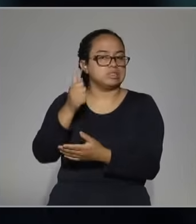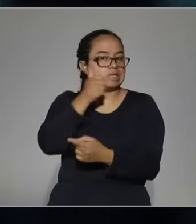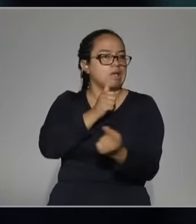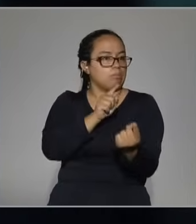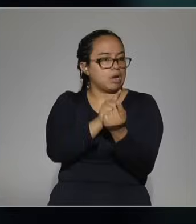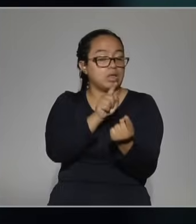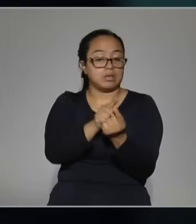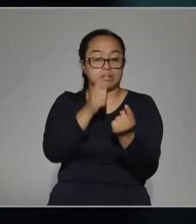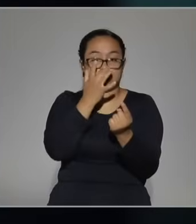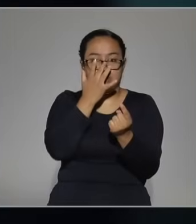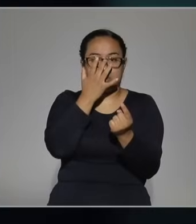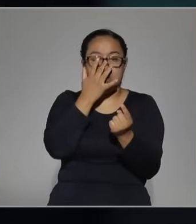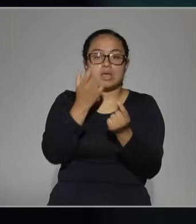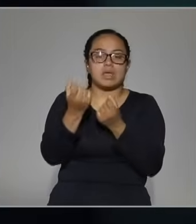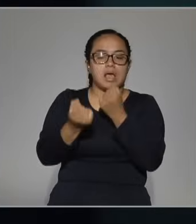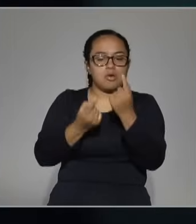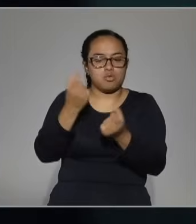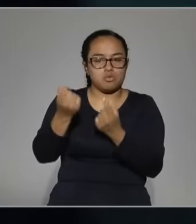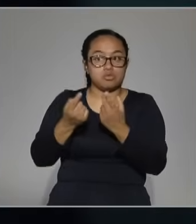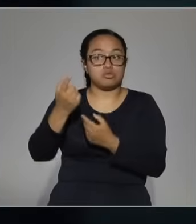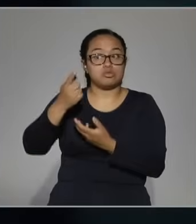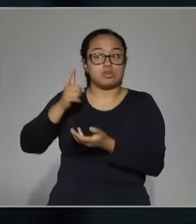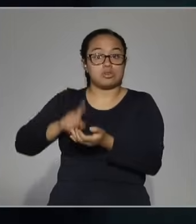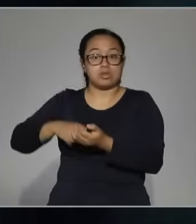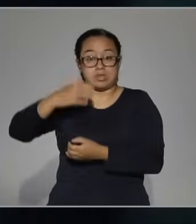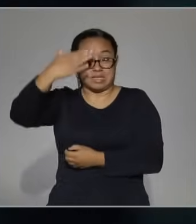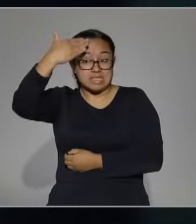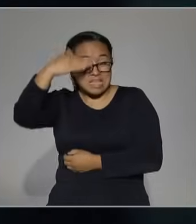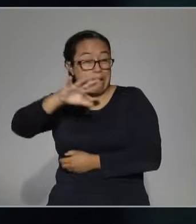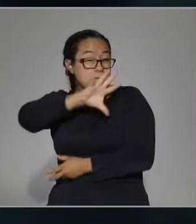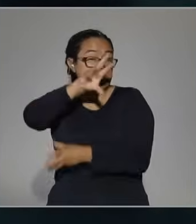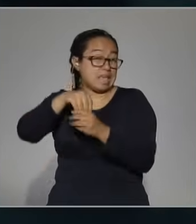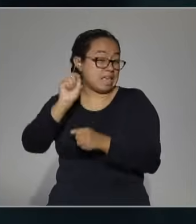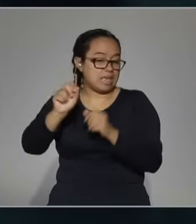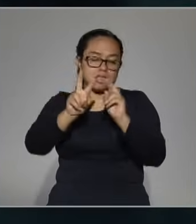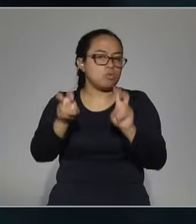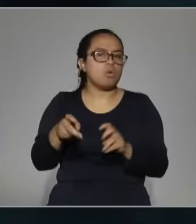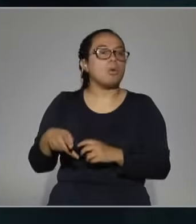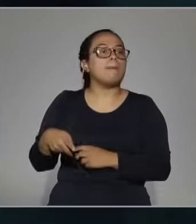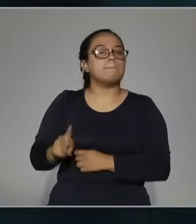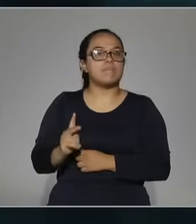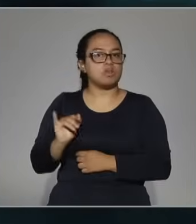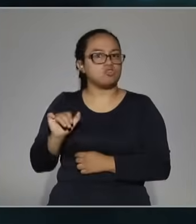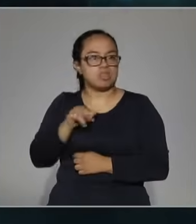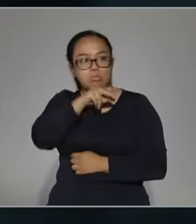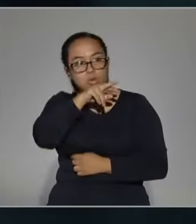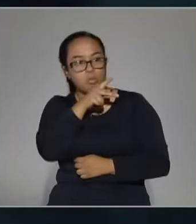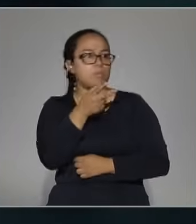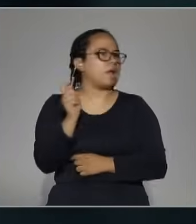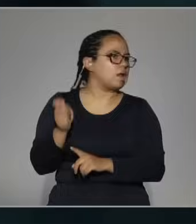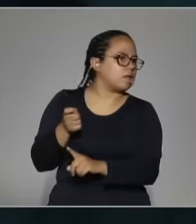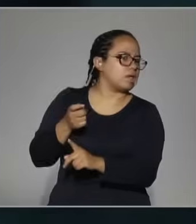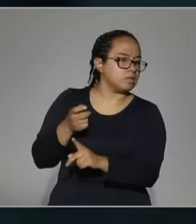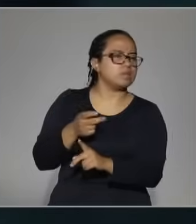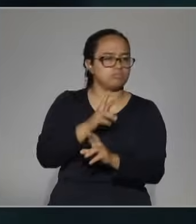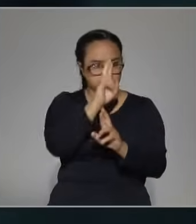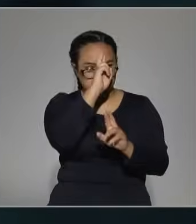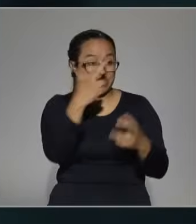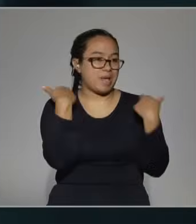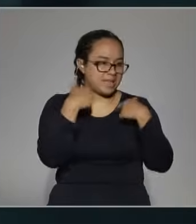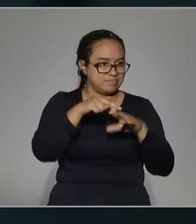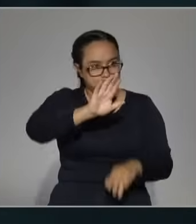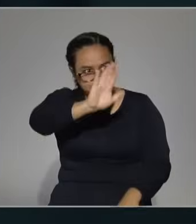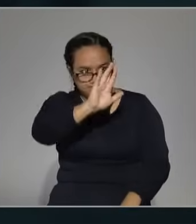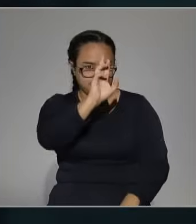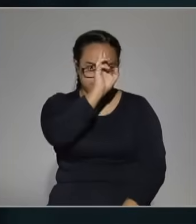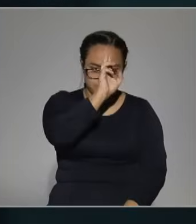muchos no conocían completamente los temas, pero siempre estaban al pendiente y nos respetaban, nos